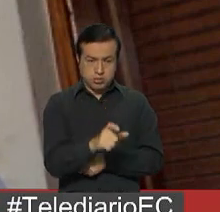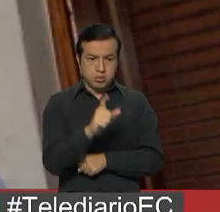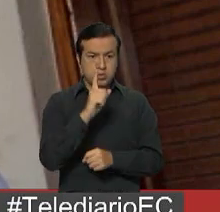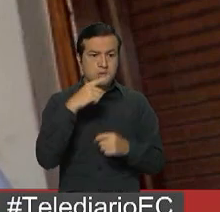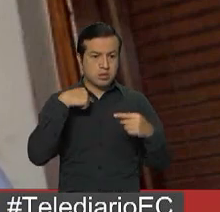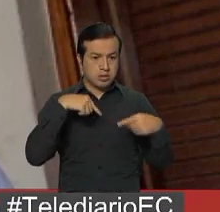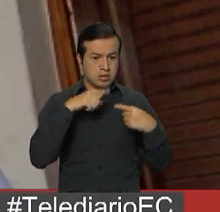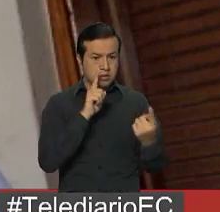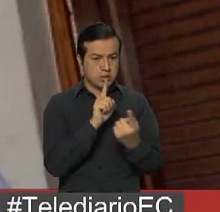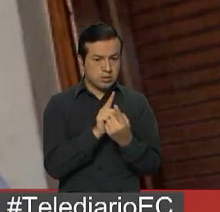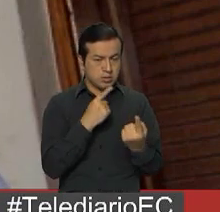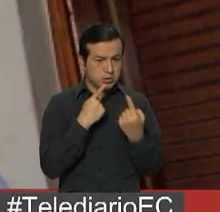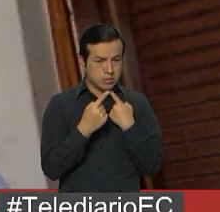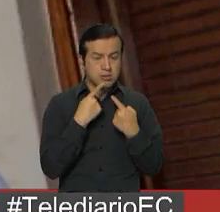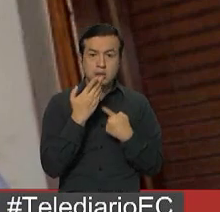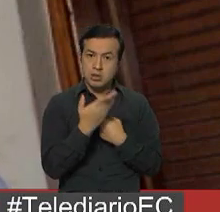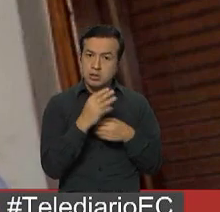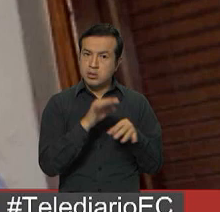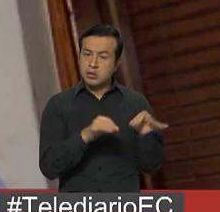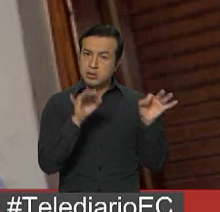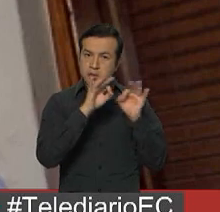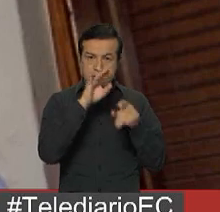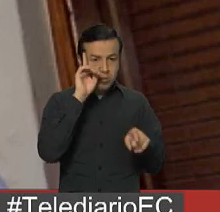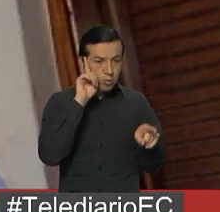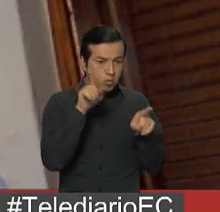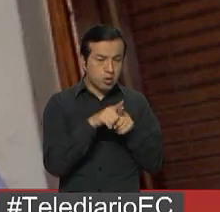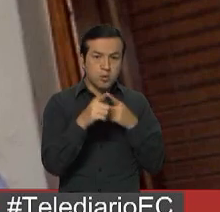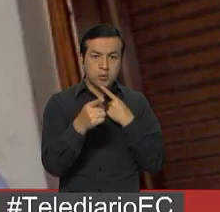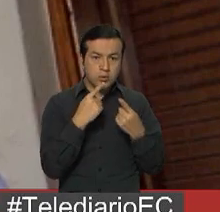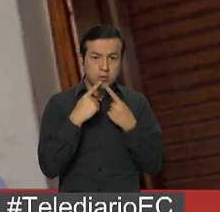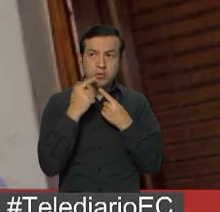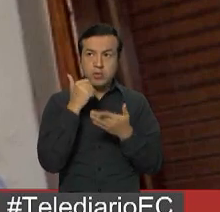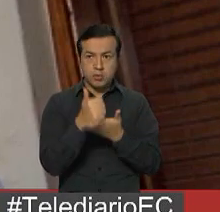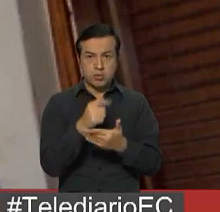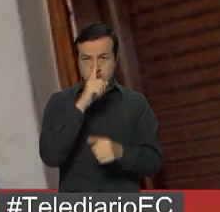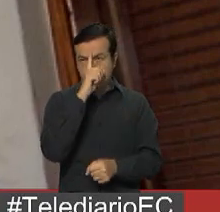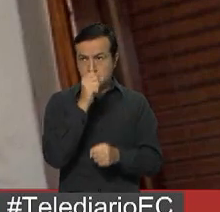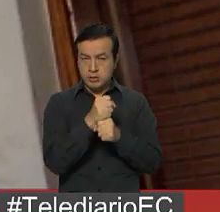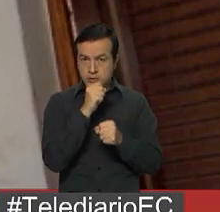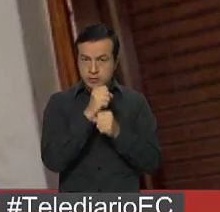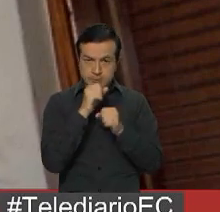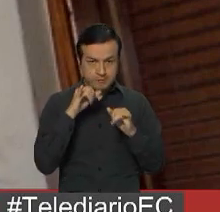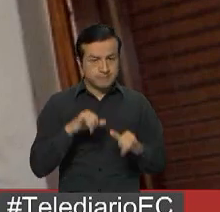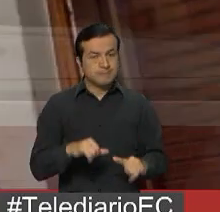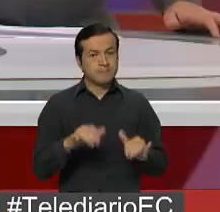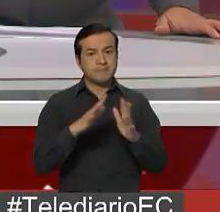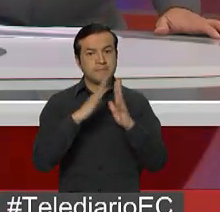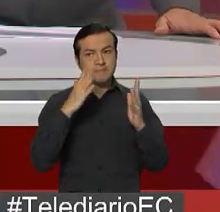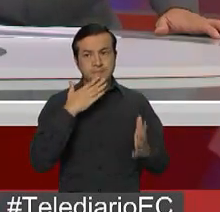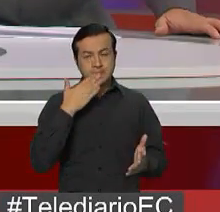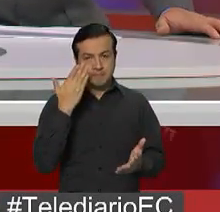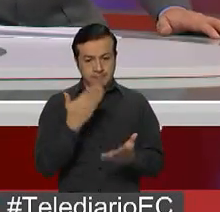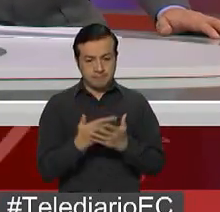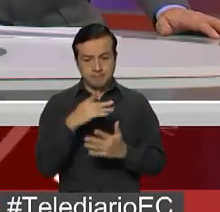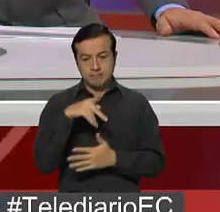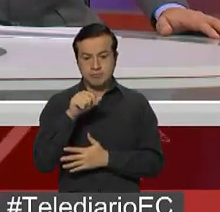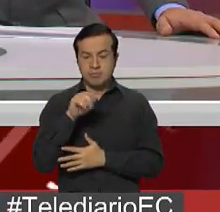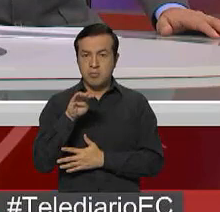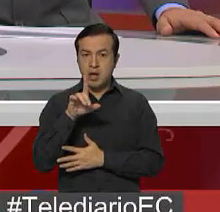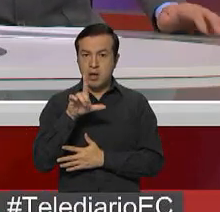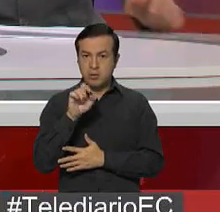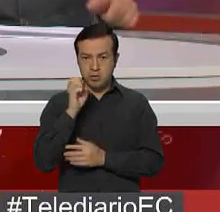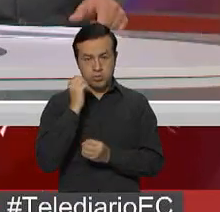empleador y esto es lo que se necesita llegar a condiciones de 4 muchas gracias pablo por ofrecernos sus